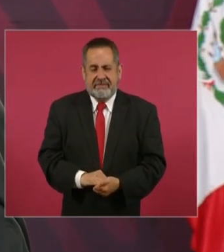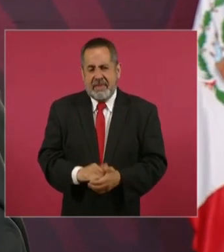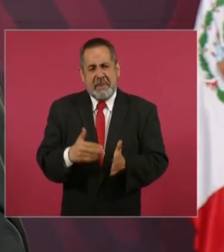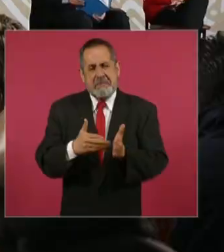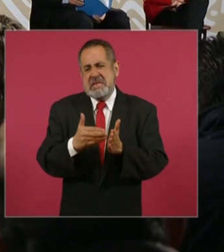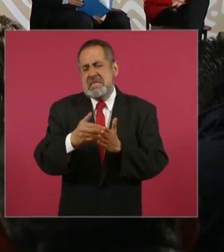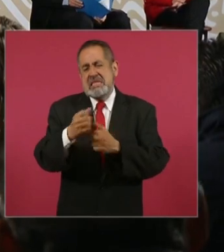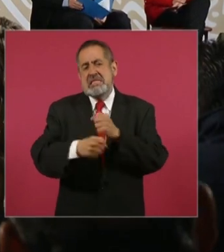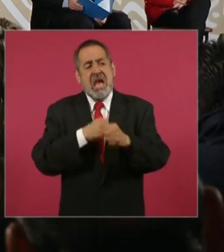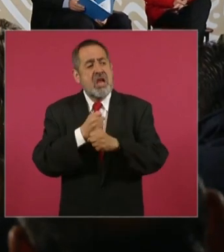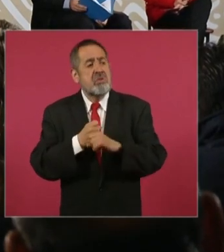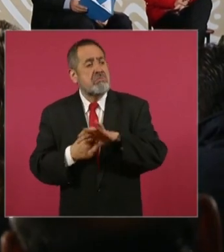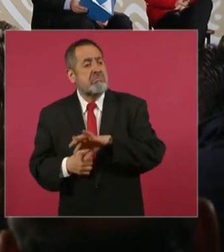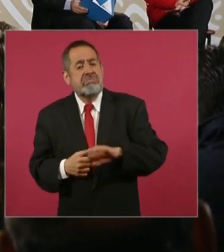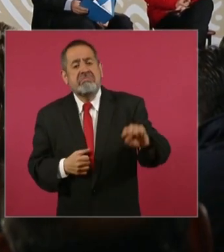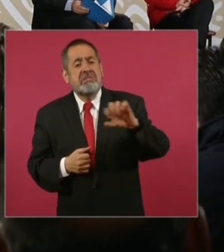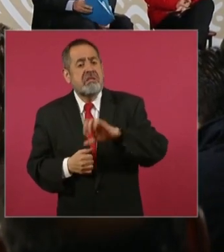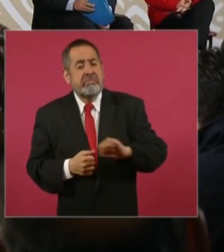Miles de años.